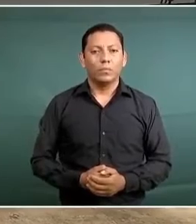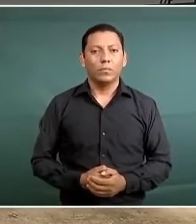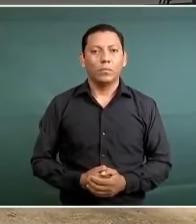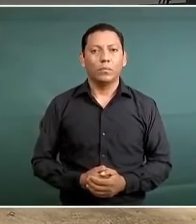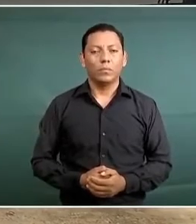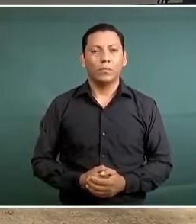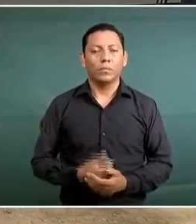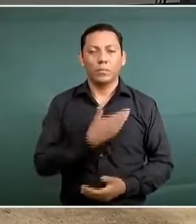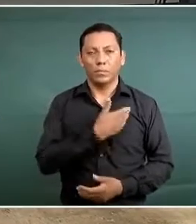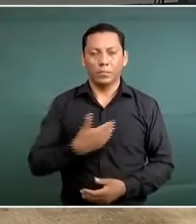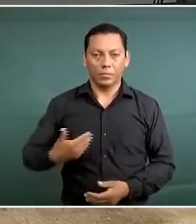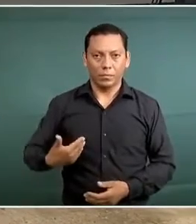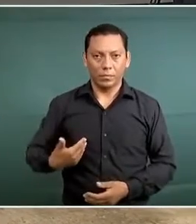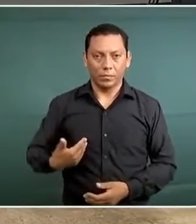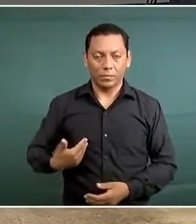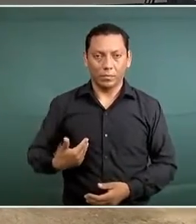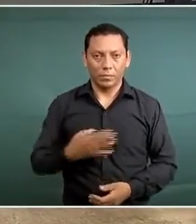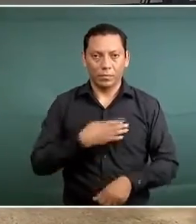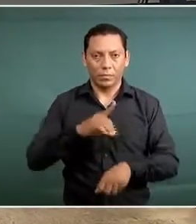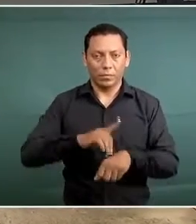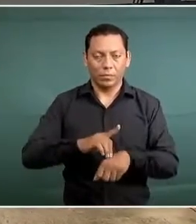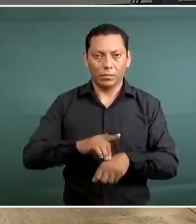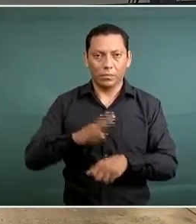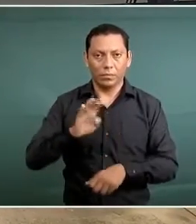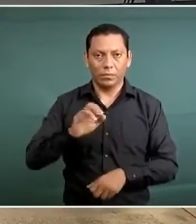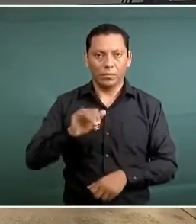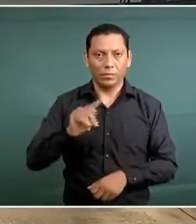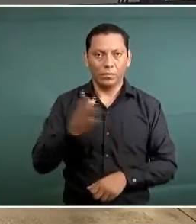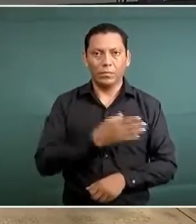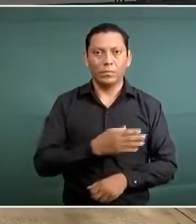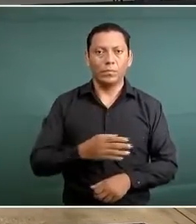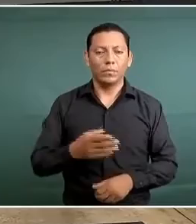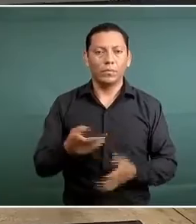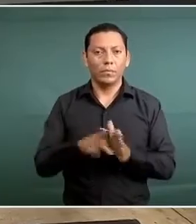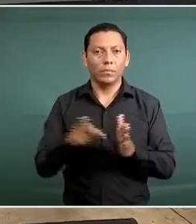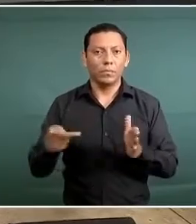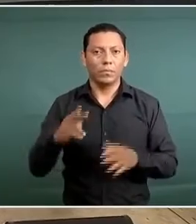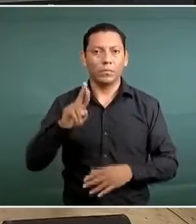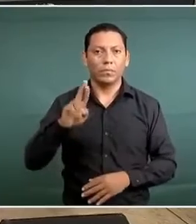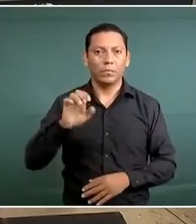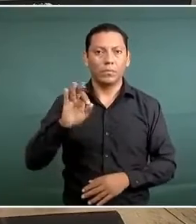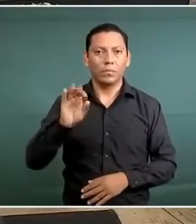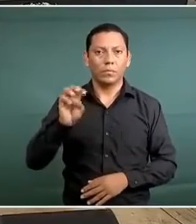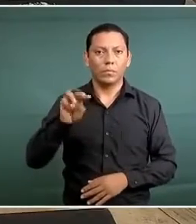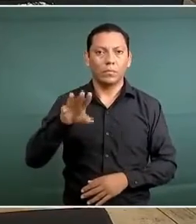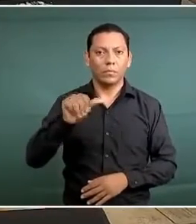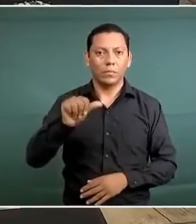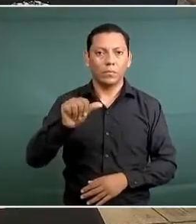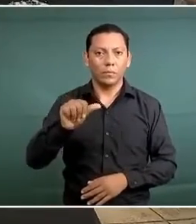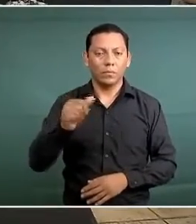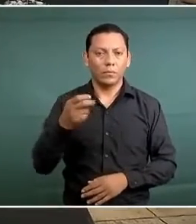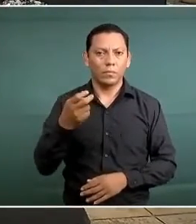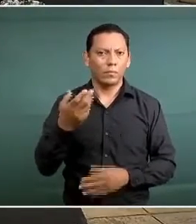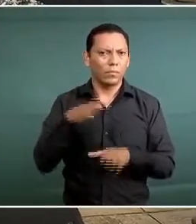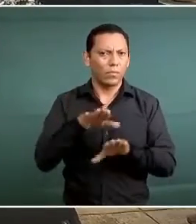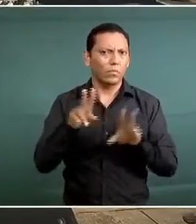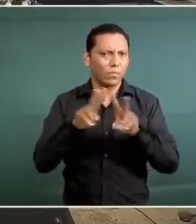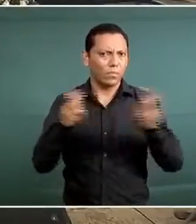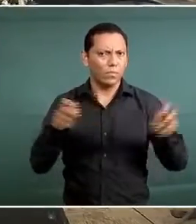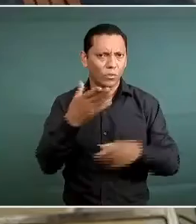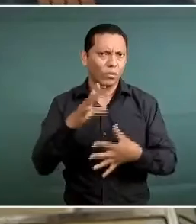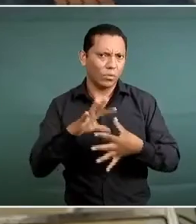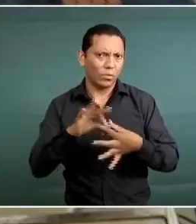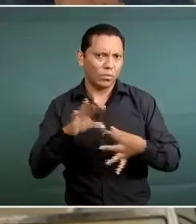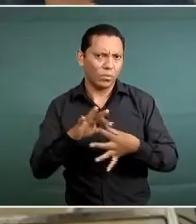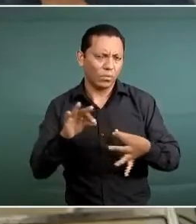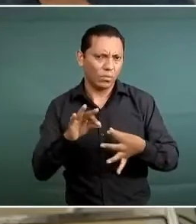presidente buenos días benito jiménez del periódico reforma digo sobre este tema nada más la información que comentaba